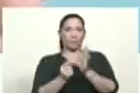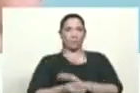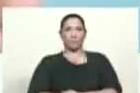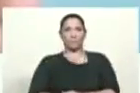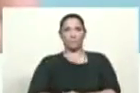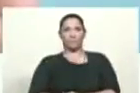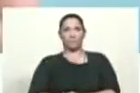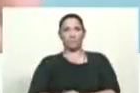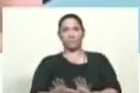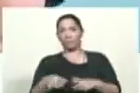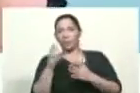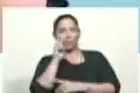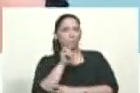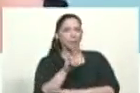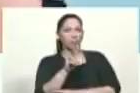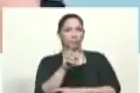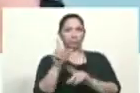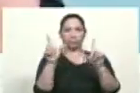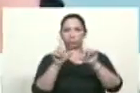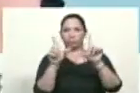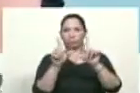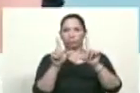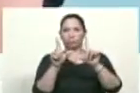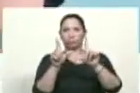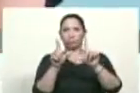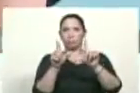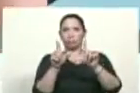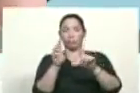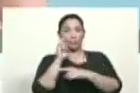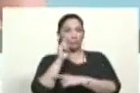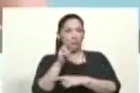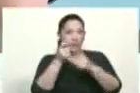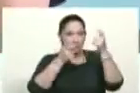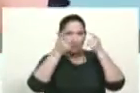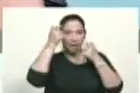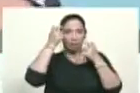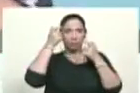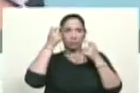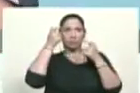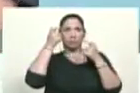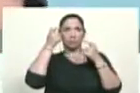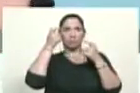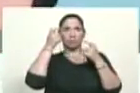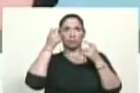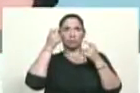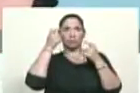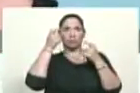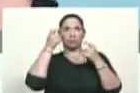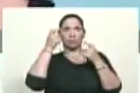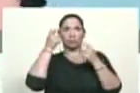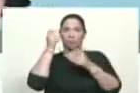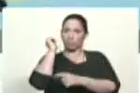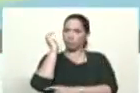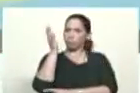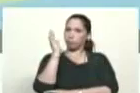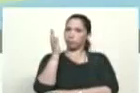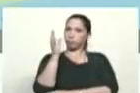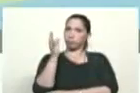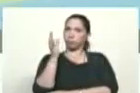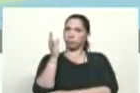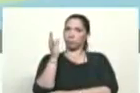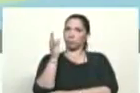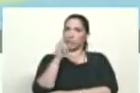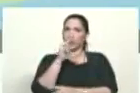Y cuando uno ve las imágenes de ese momento, ve a un Chávez en el hemiciclo protocolar de la